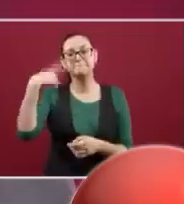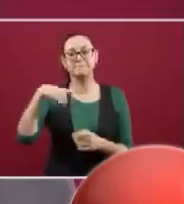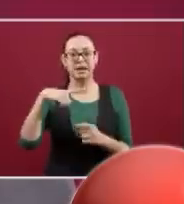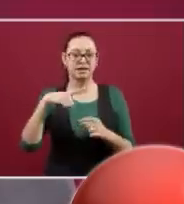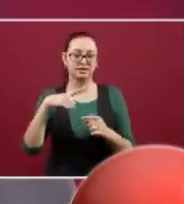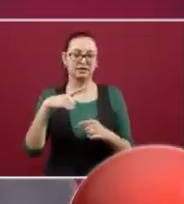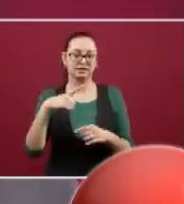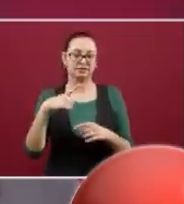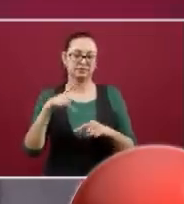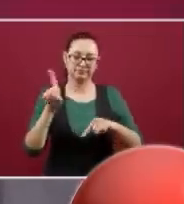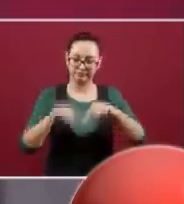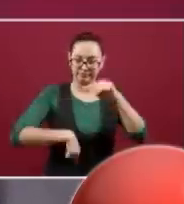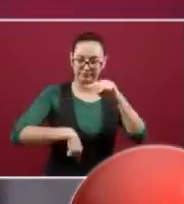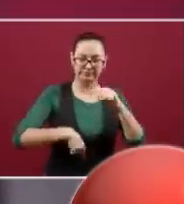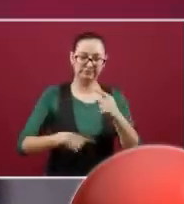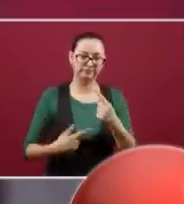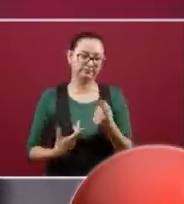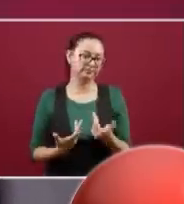derogar,